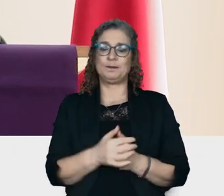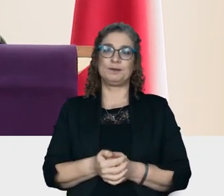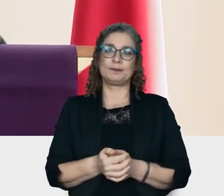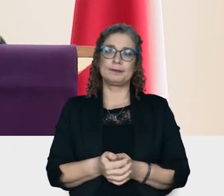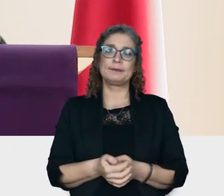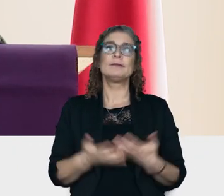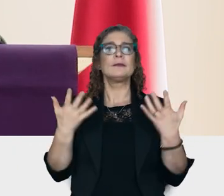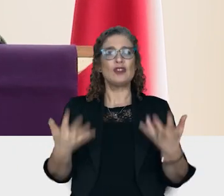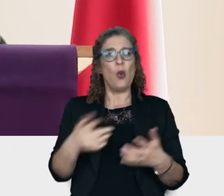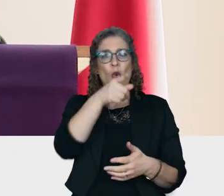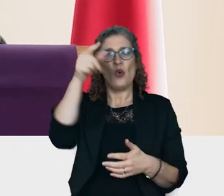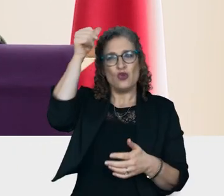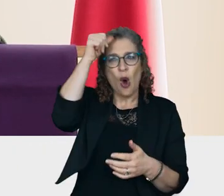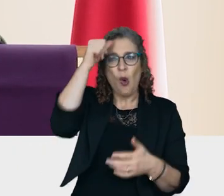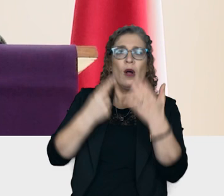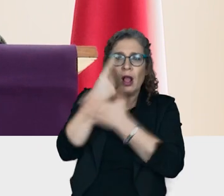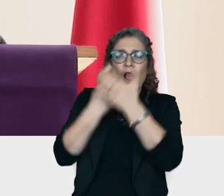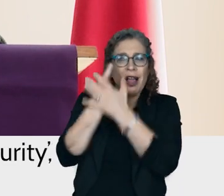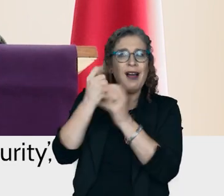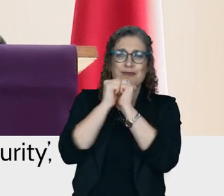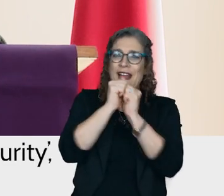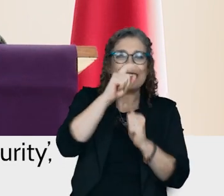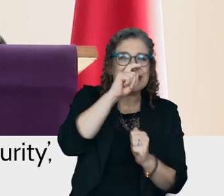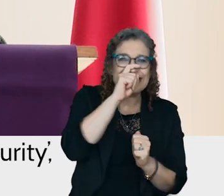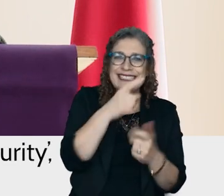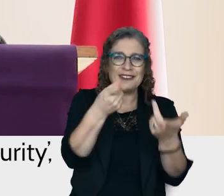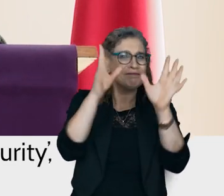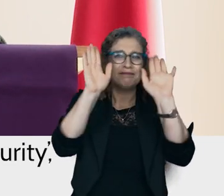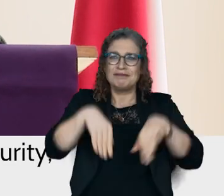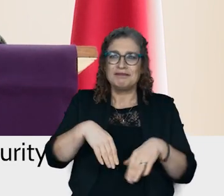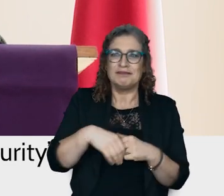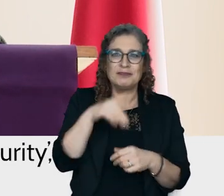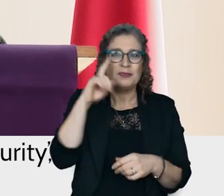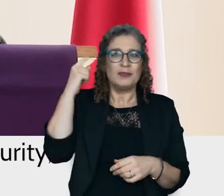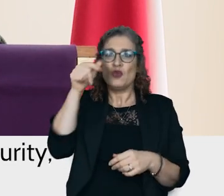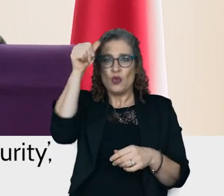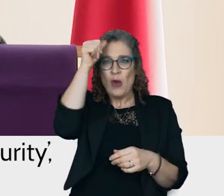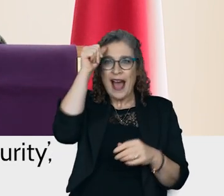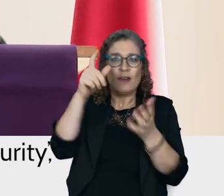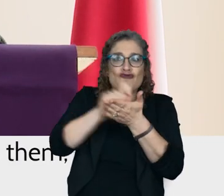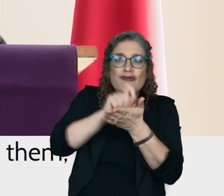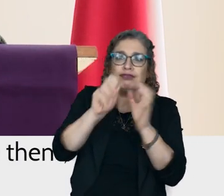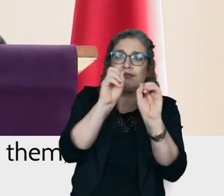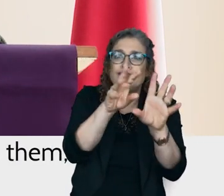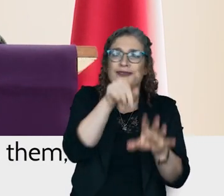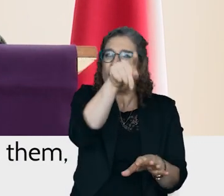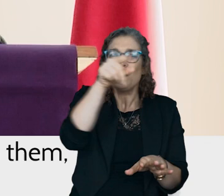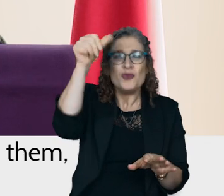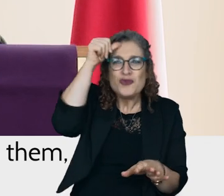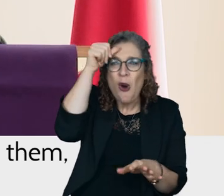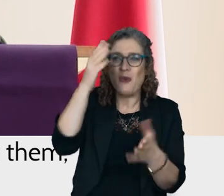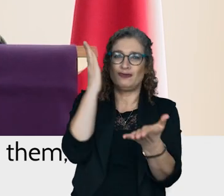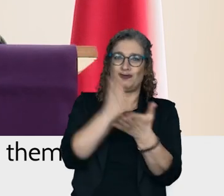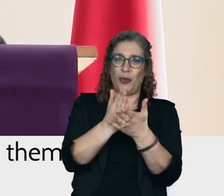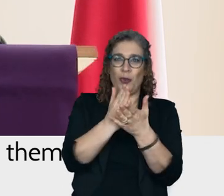menos se lo espere, como un ladrón que llega de noche. Cuando la gente diga, todo está en paz y tranquilo, entonces vendrá